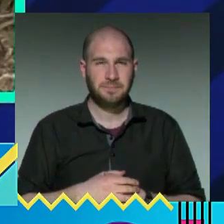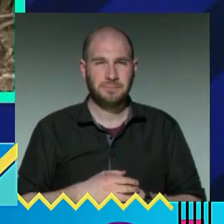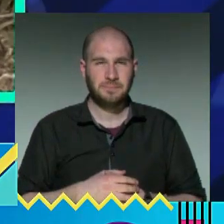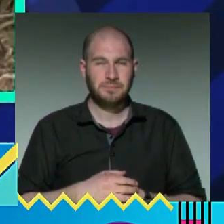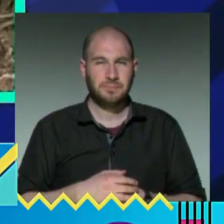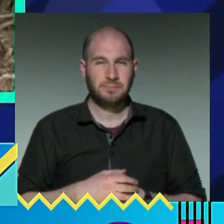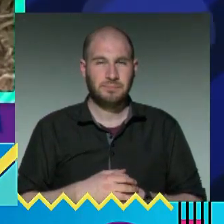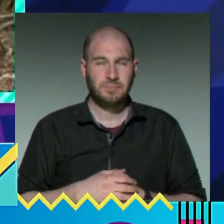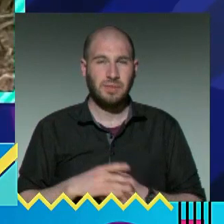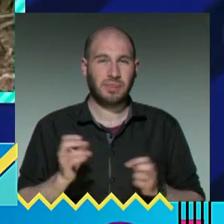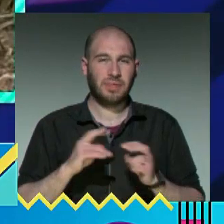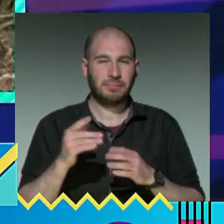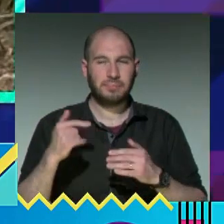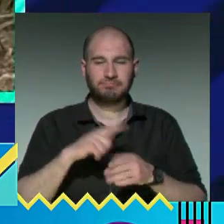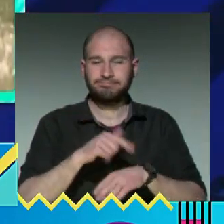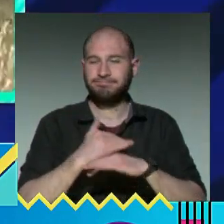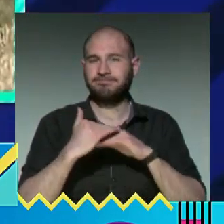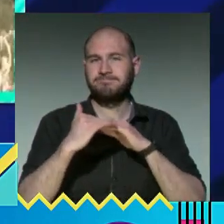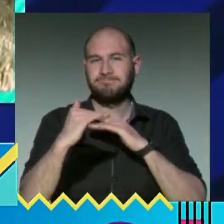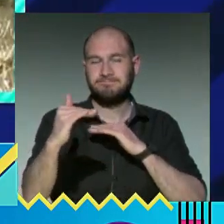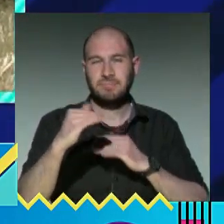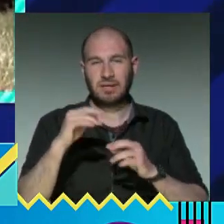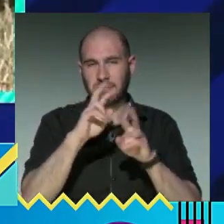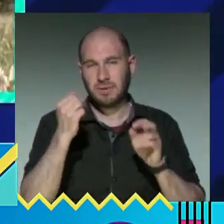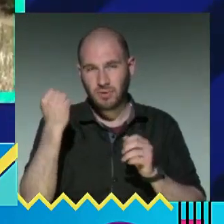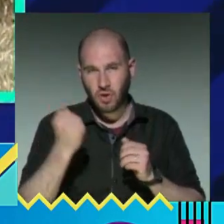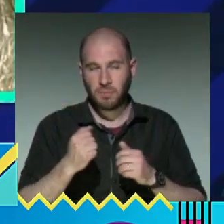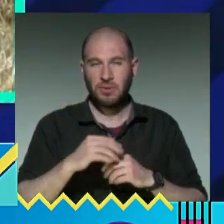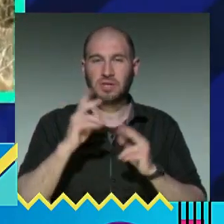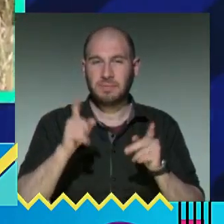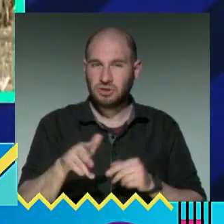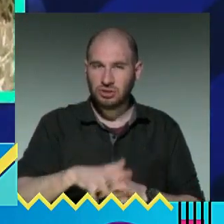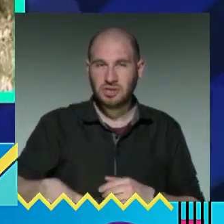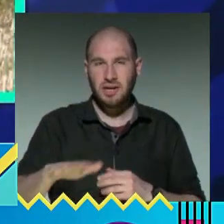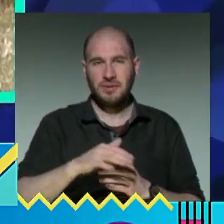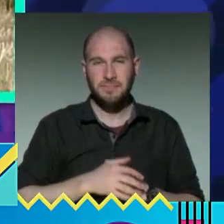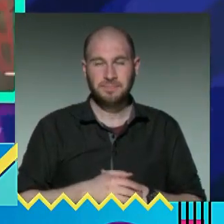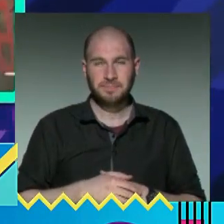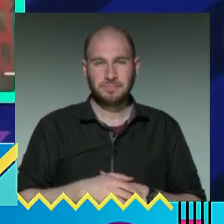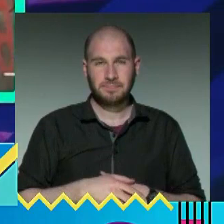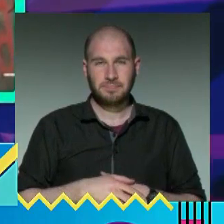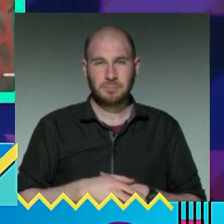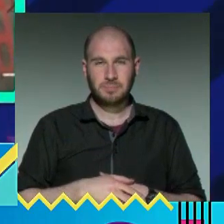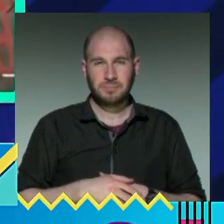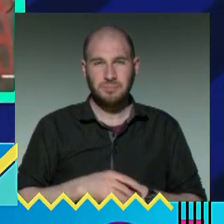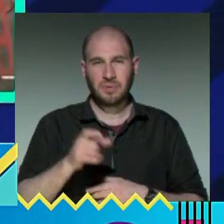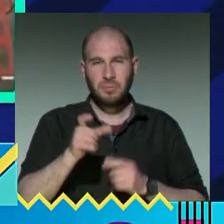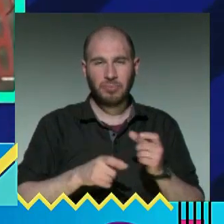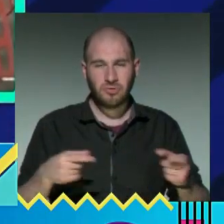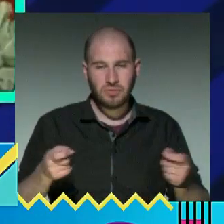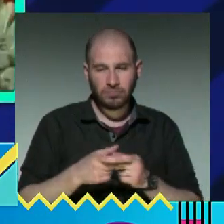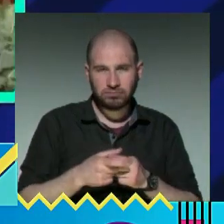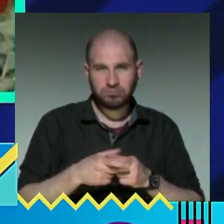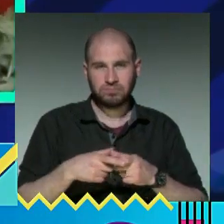cuanto a la sustentabilidad económica y social de los pequeños y